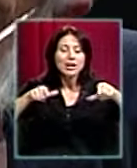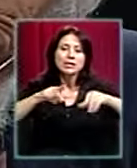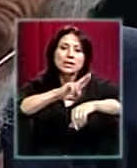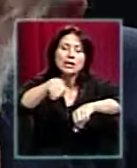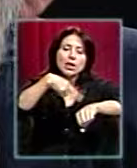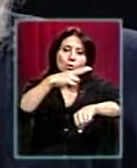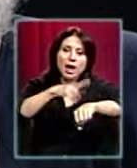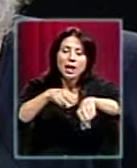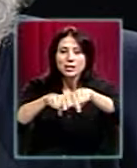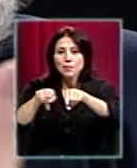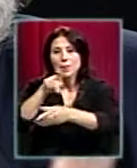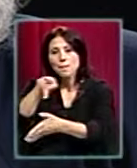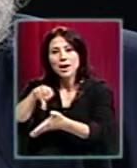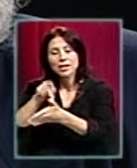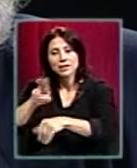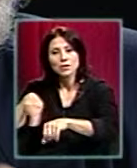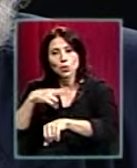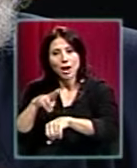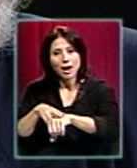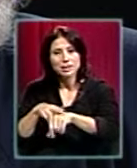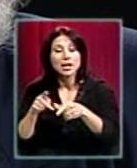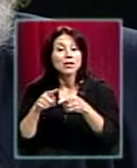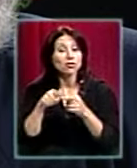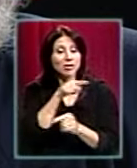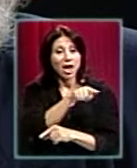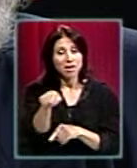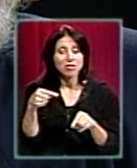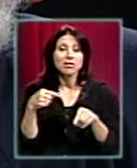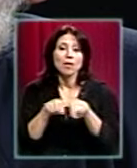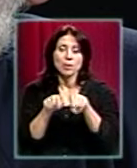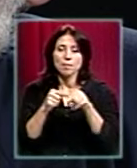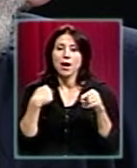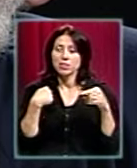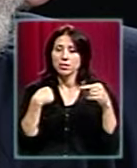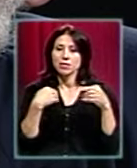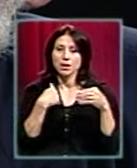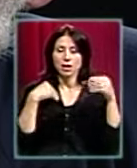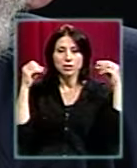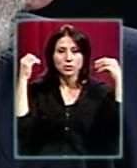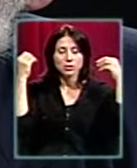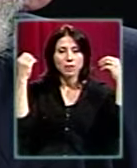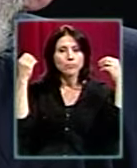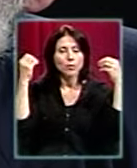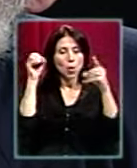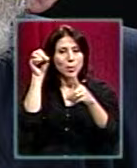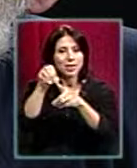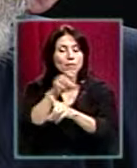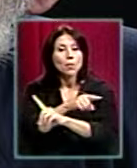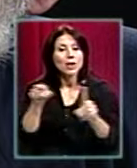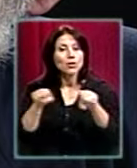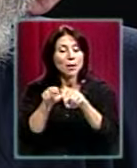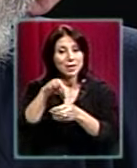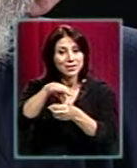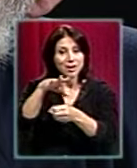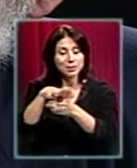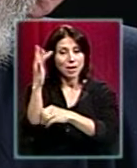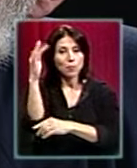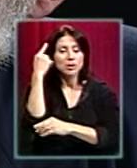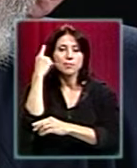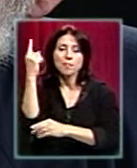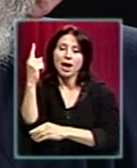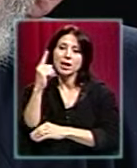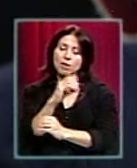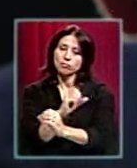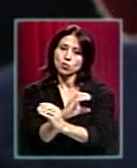nacionales. Entonces igualmente van a tener ese fin, pero también se van a sembrar de tal manera que contribuyan a conservar